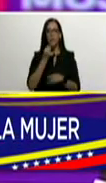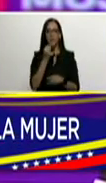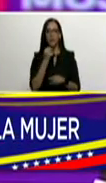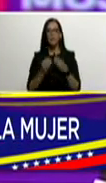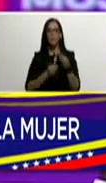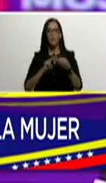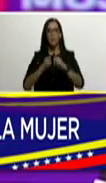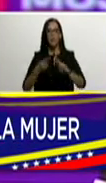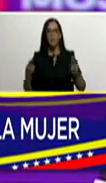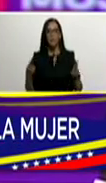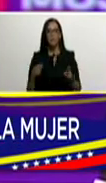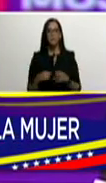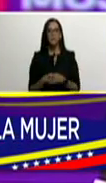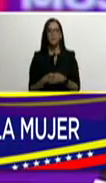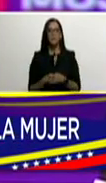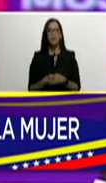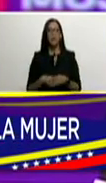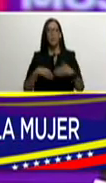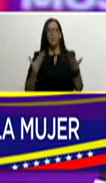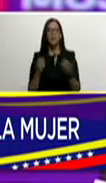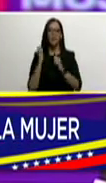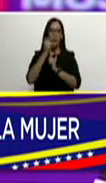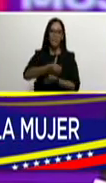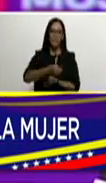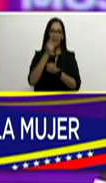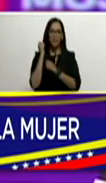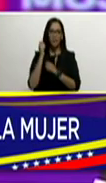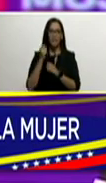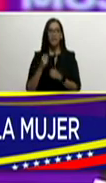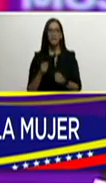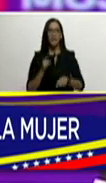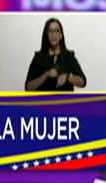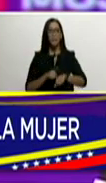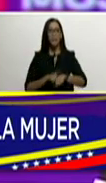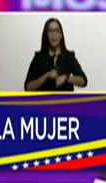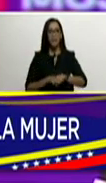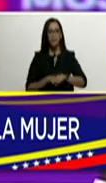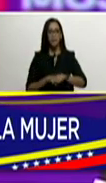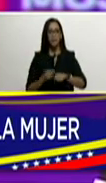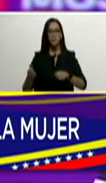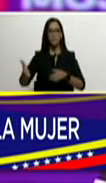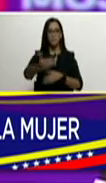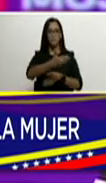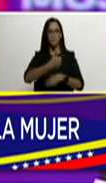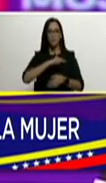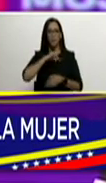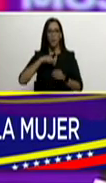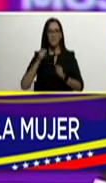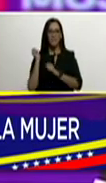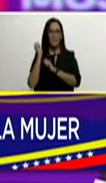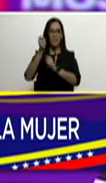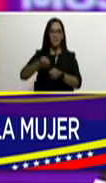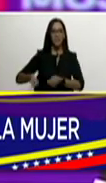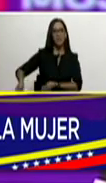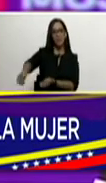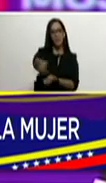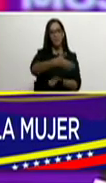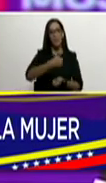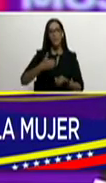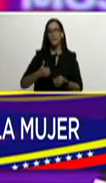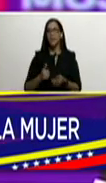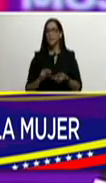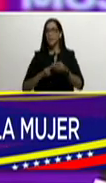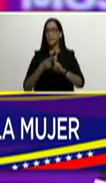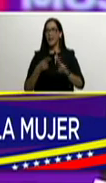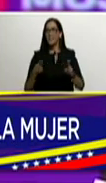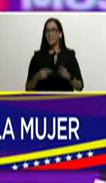un acto de paz. Cuando las pescadoras llevan temprano y recogiendo nuestras redes, también es un acto de paz.